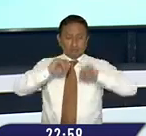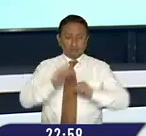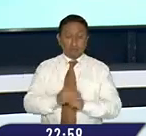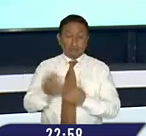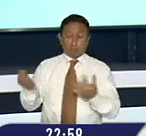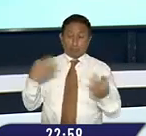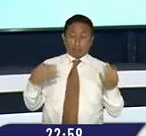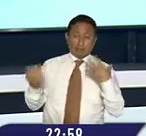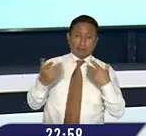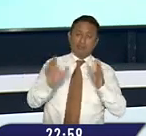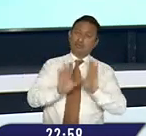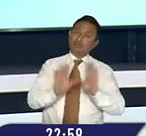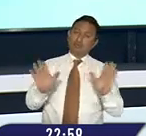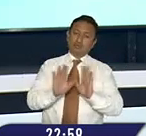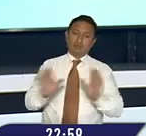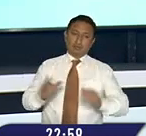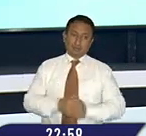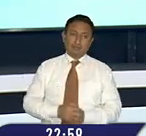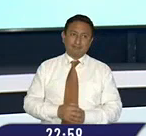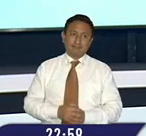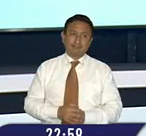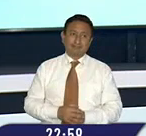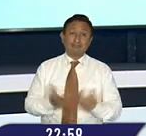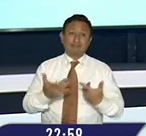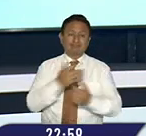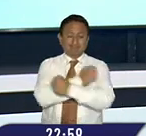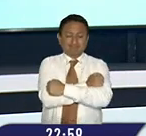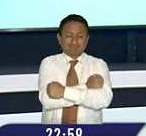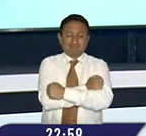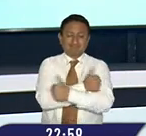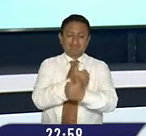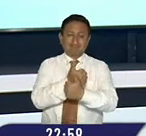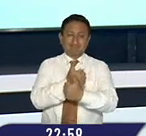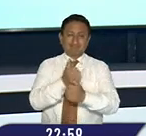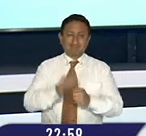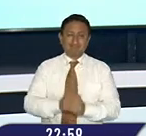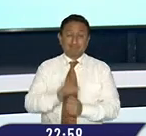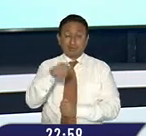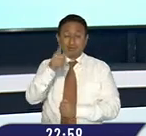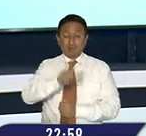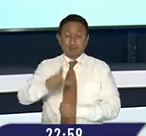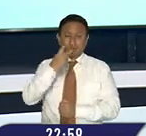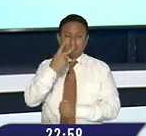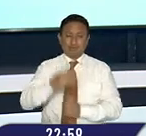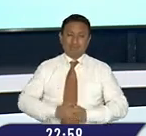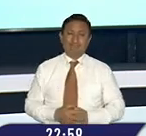así contagios del COVID-19. Les mando un abrazo grande. Nos reencontramos el lunes.